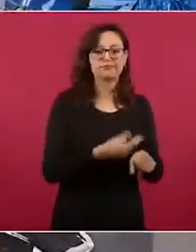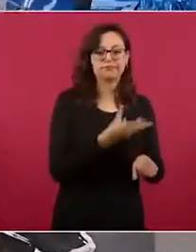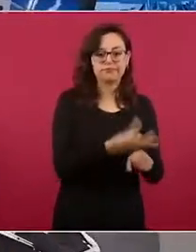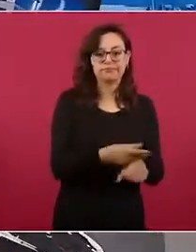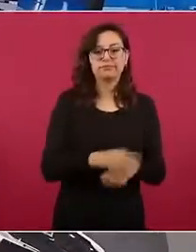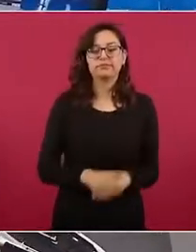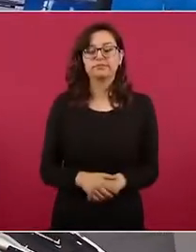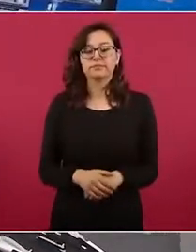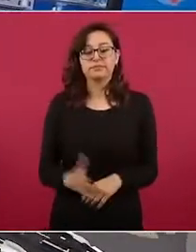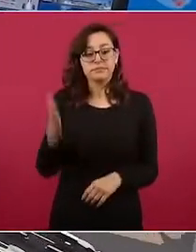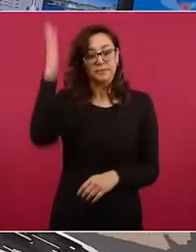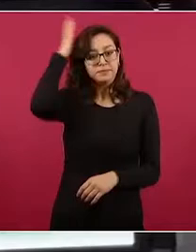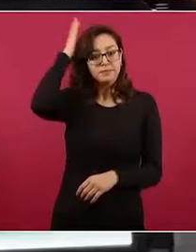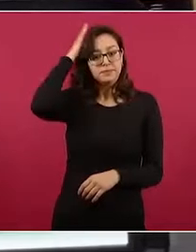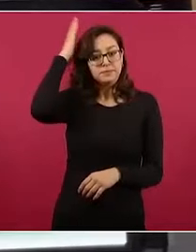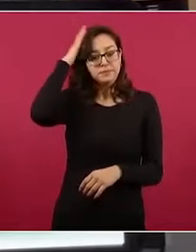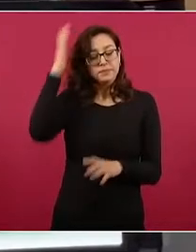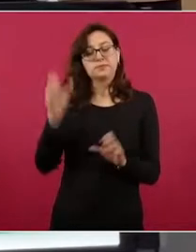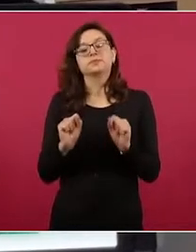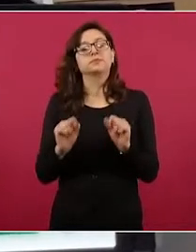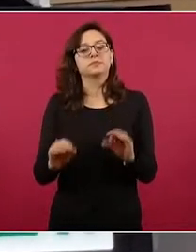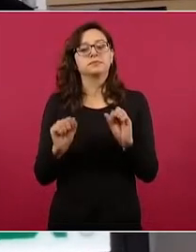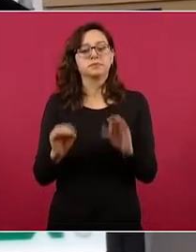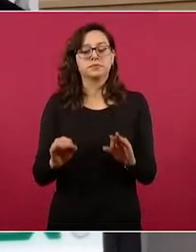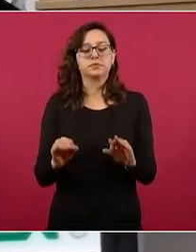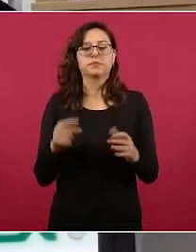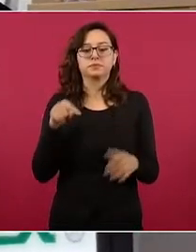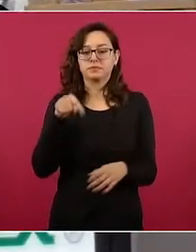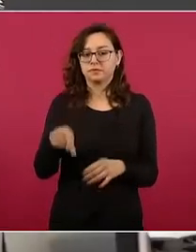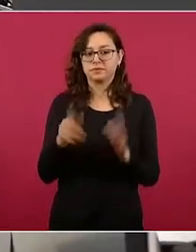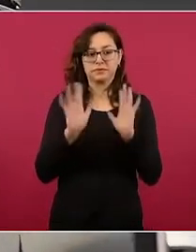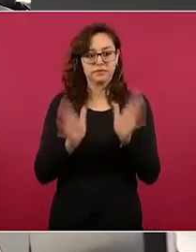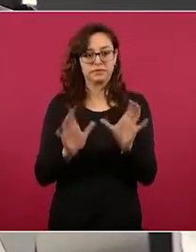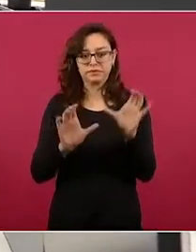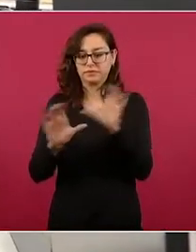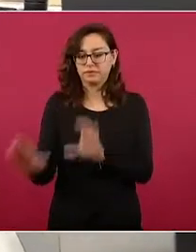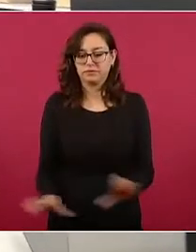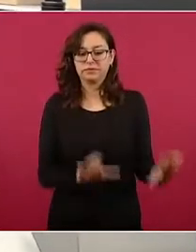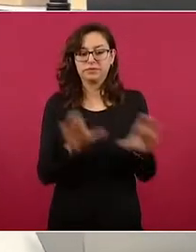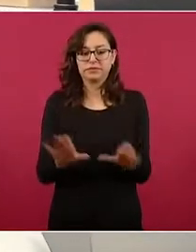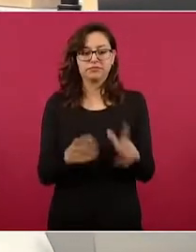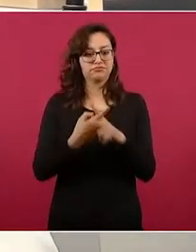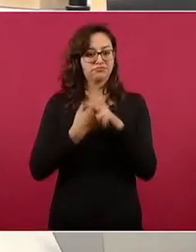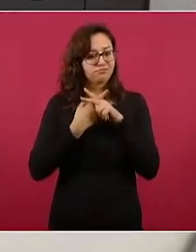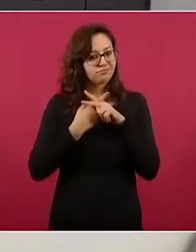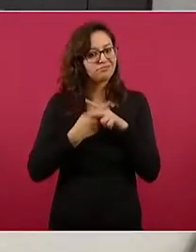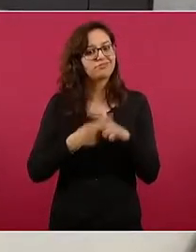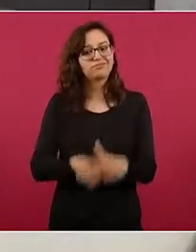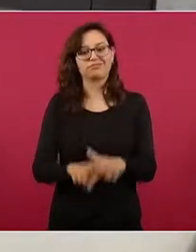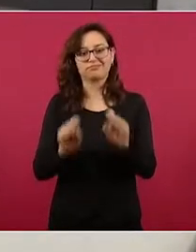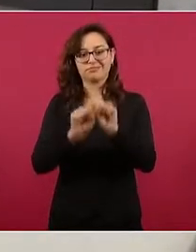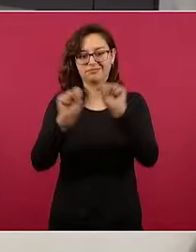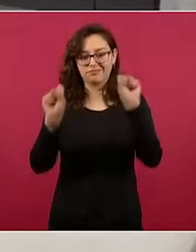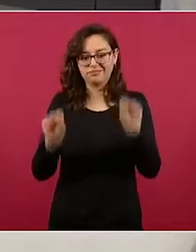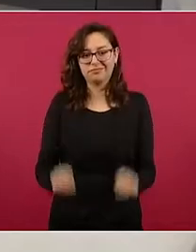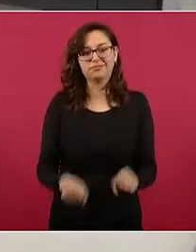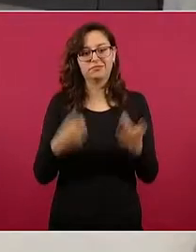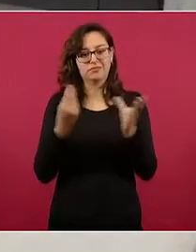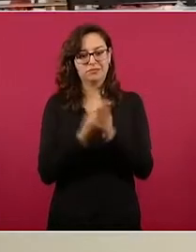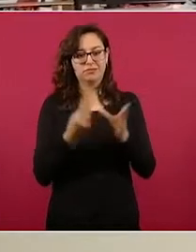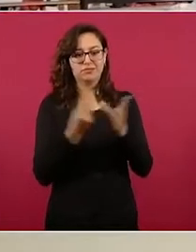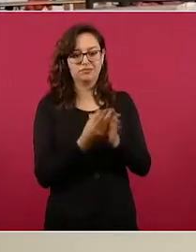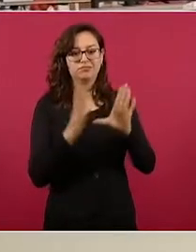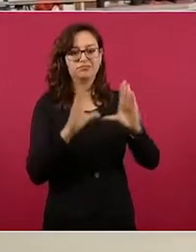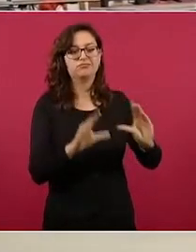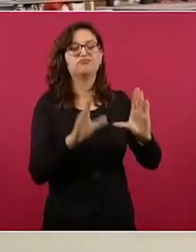se instalan las consolas de operación de proceso como última parte para dar inicio al encendido del control del sistema e iniciar con la capacitación